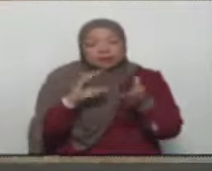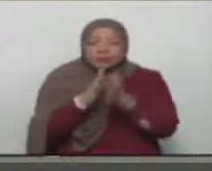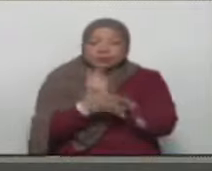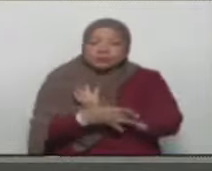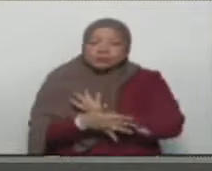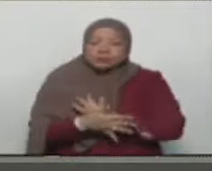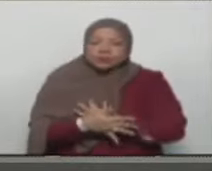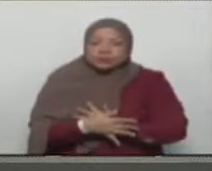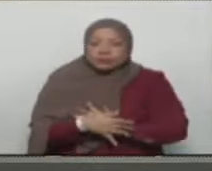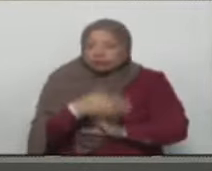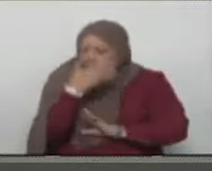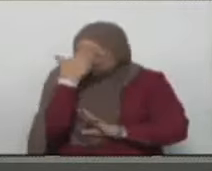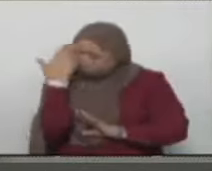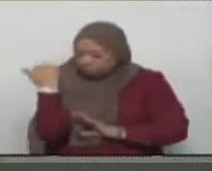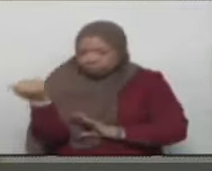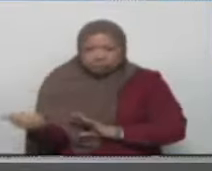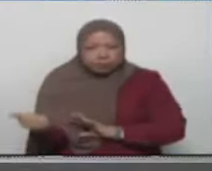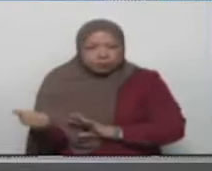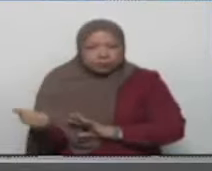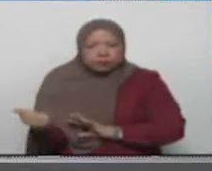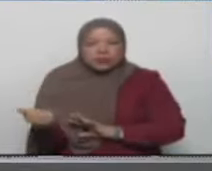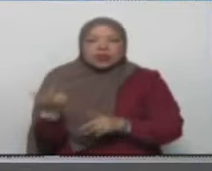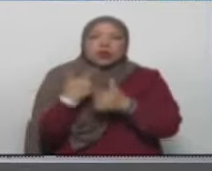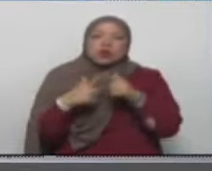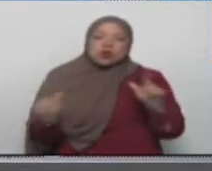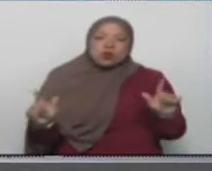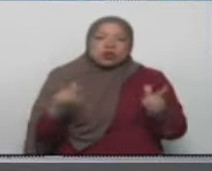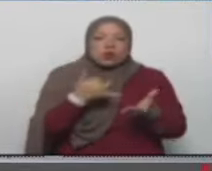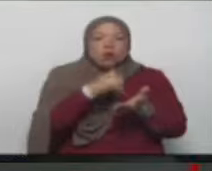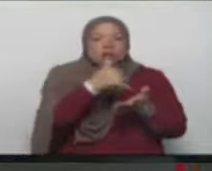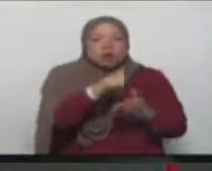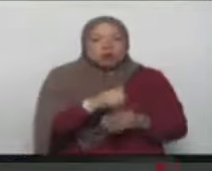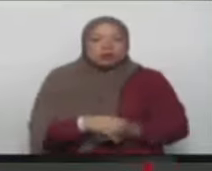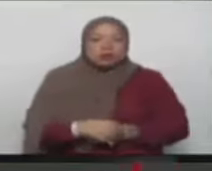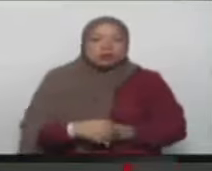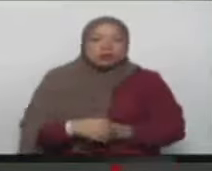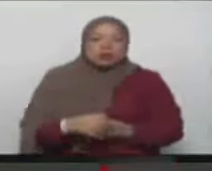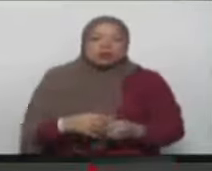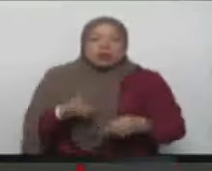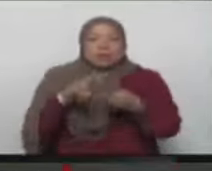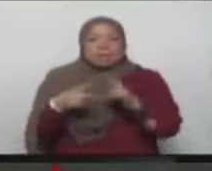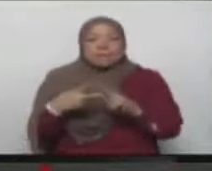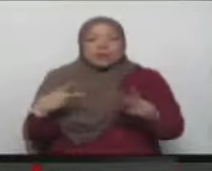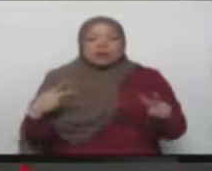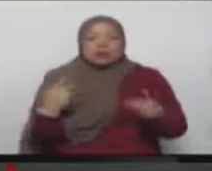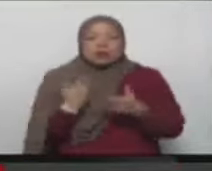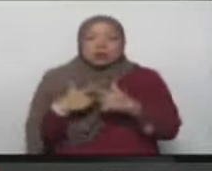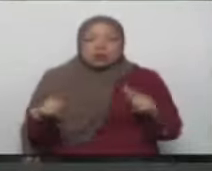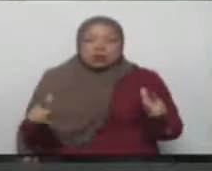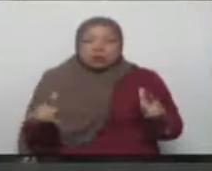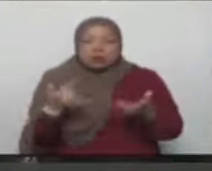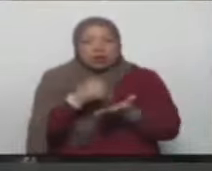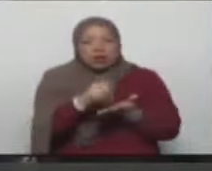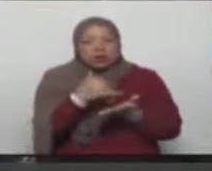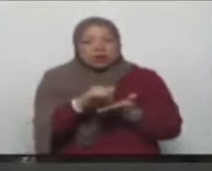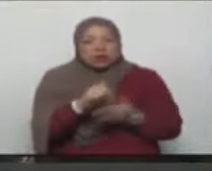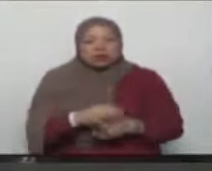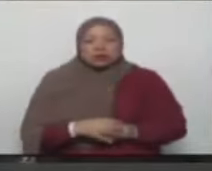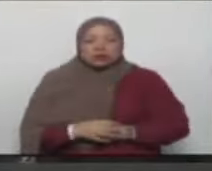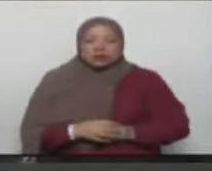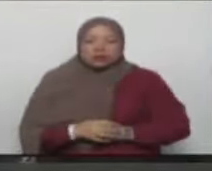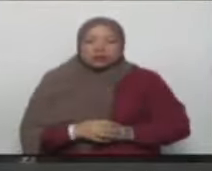visto, no me acuerdo. Soy libre de WhatsApp. Estoy en paz, libre de WhatsApp.